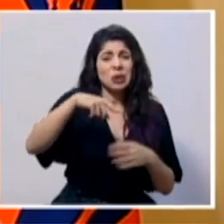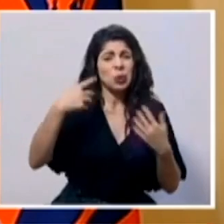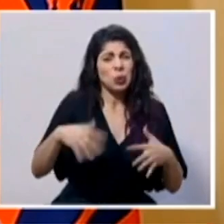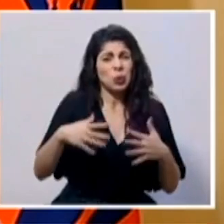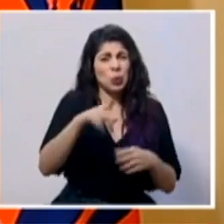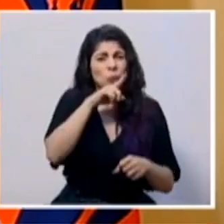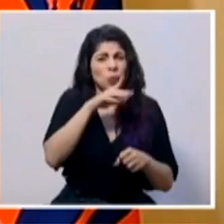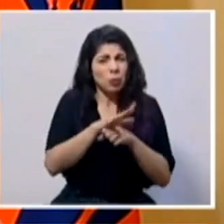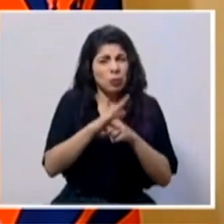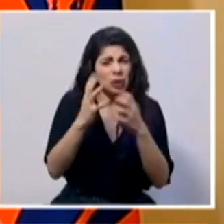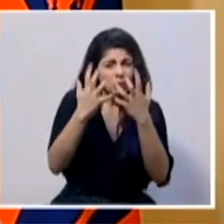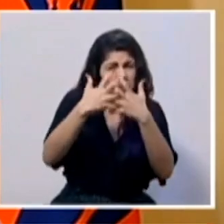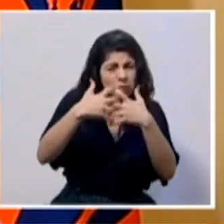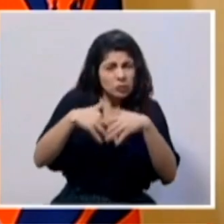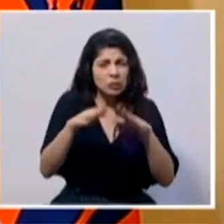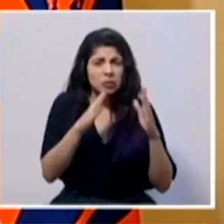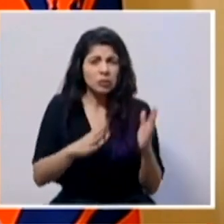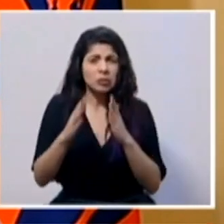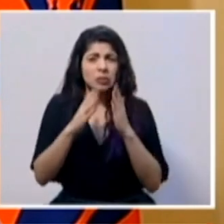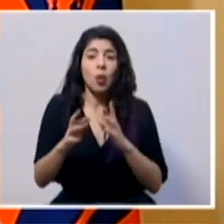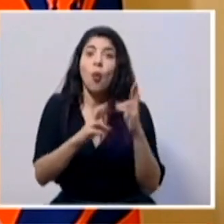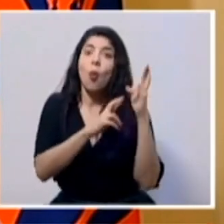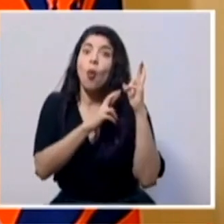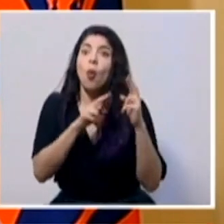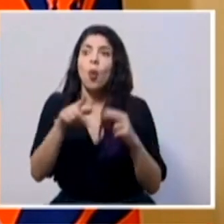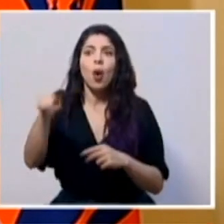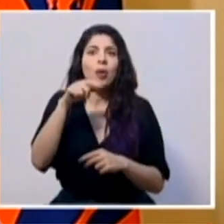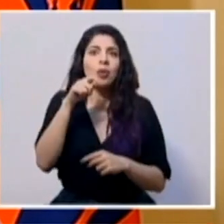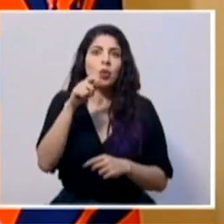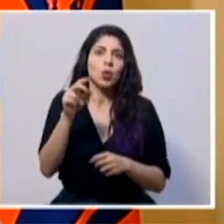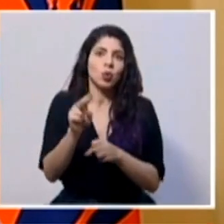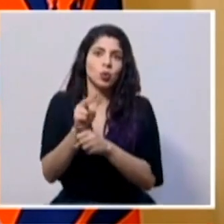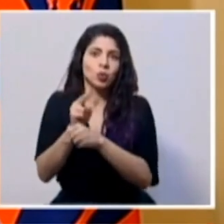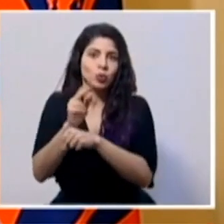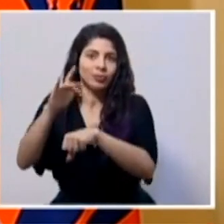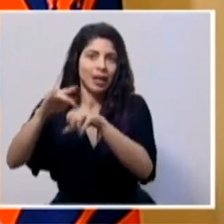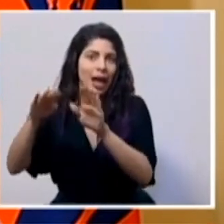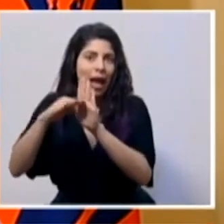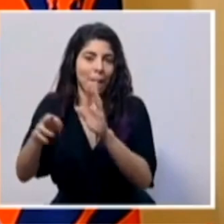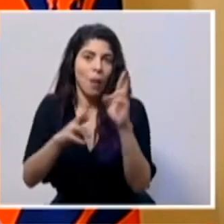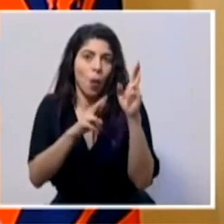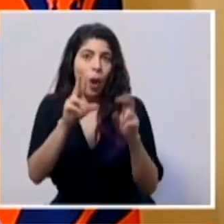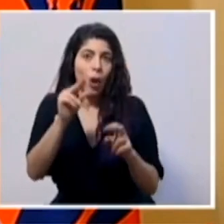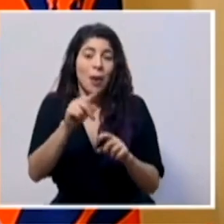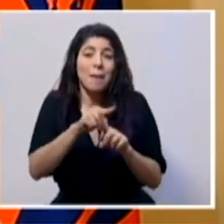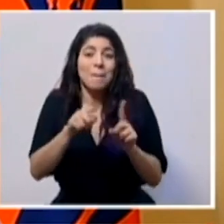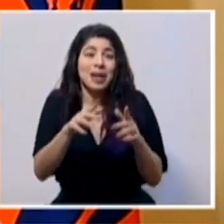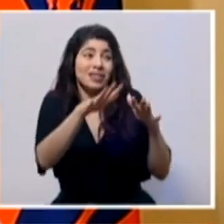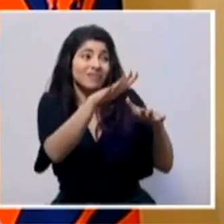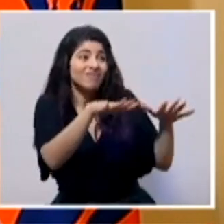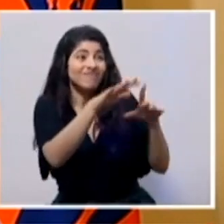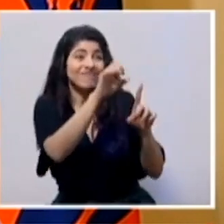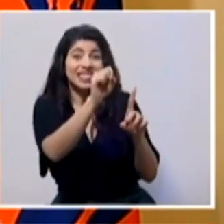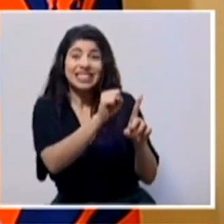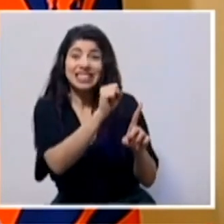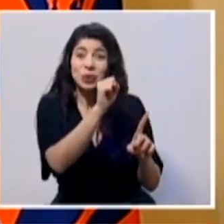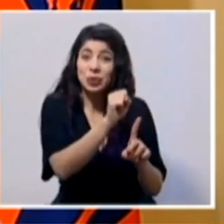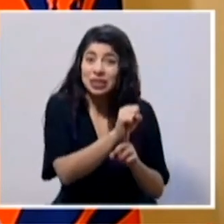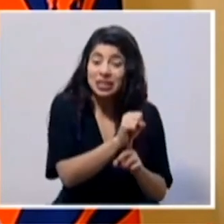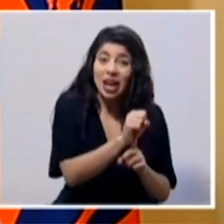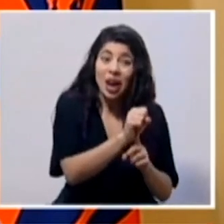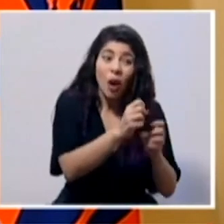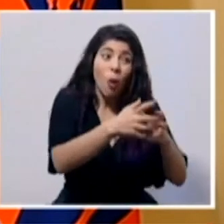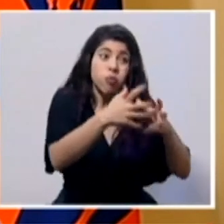trabajar en red. Como les digo, ojalá no tengamos que utilizar estas camas, pero es a lo que nos obliga el comportamiento